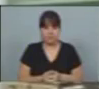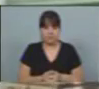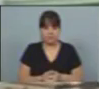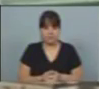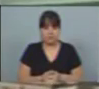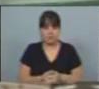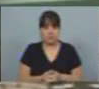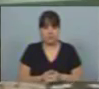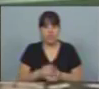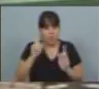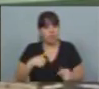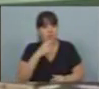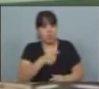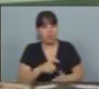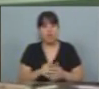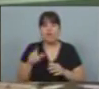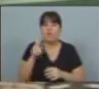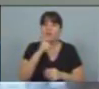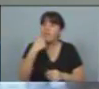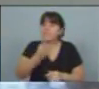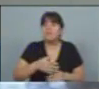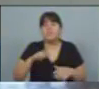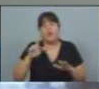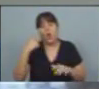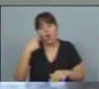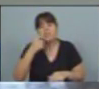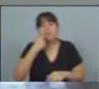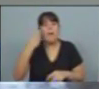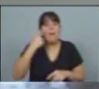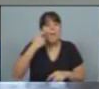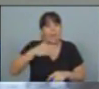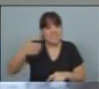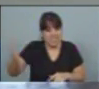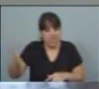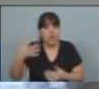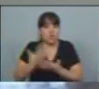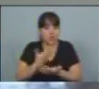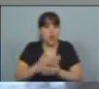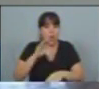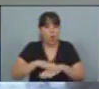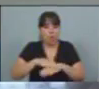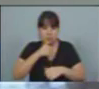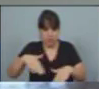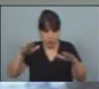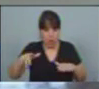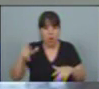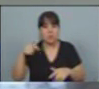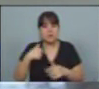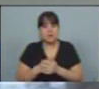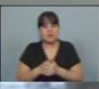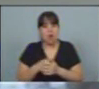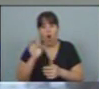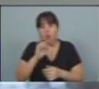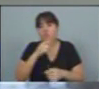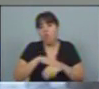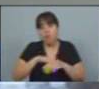un quilombo. Pero yo le voy a porque si estuvieran los vecinos allí serían los afectados. Que son los afectados de las inundaciones. Los que tienen el agua hasta la cintura en sus